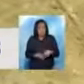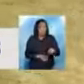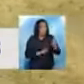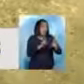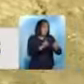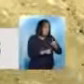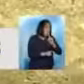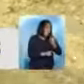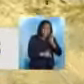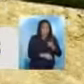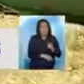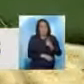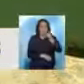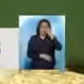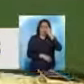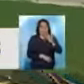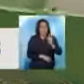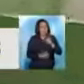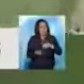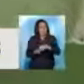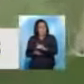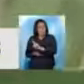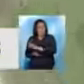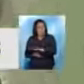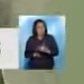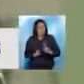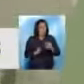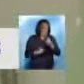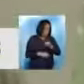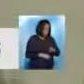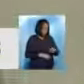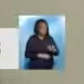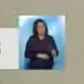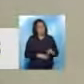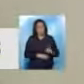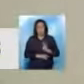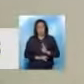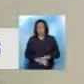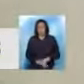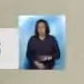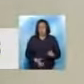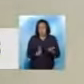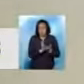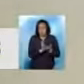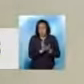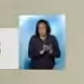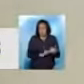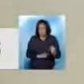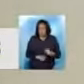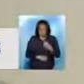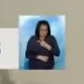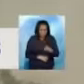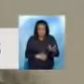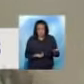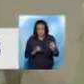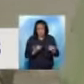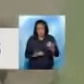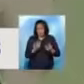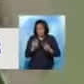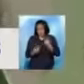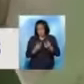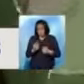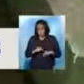familia han visto conveniente no enviar a sus pequeños en vista de la situación en la que se encuentra el colegio que ahora hemos visitado en